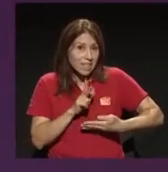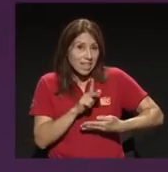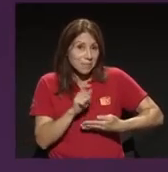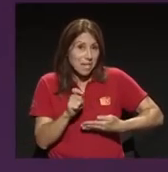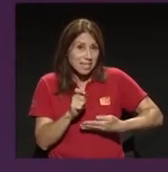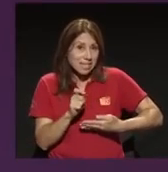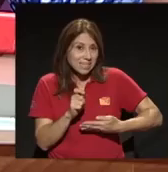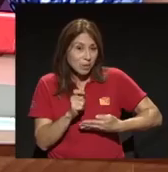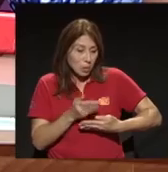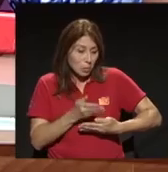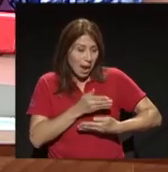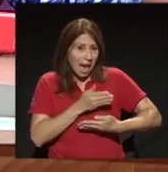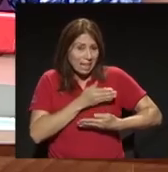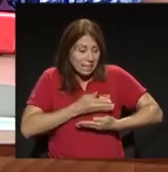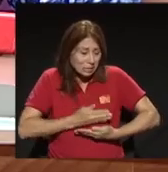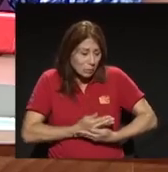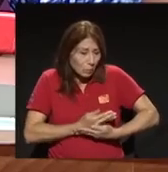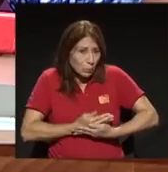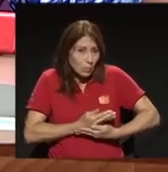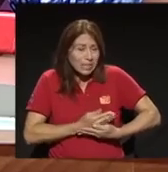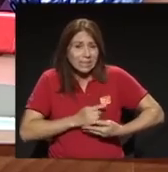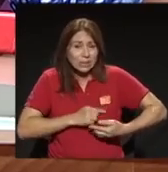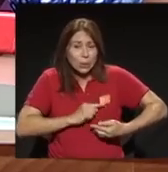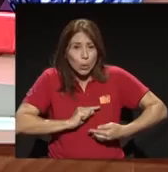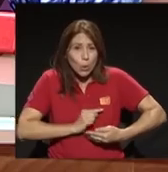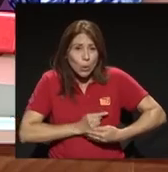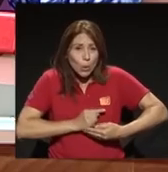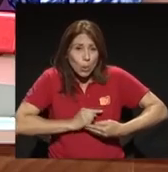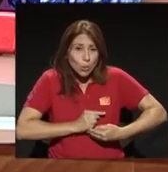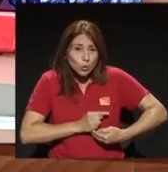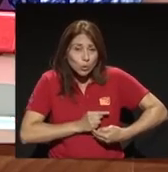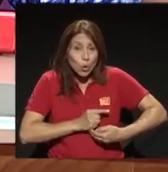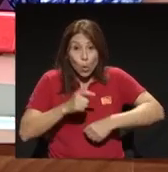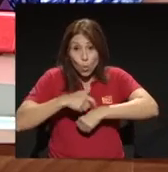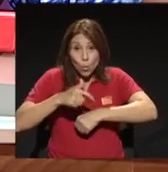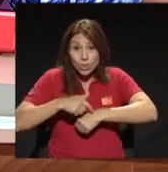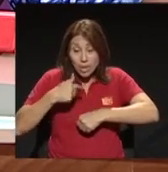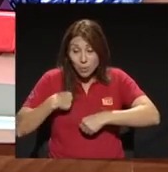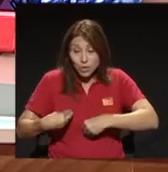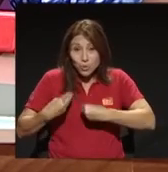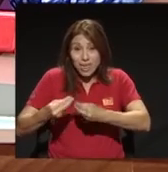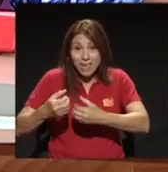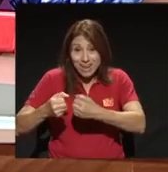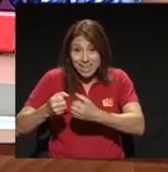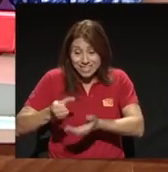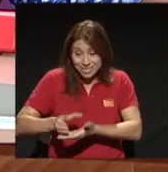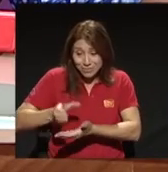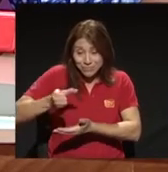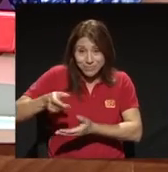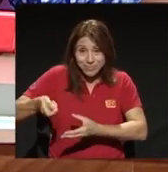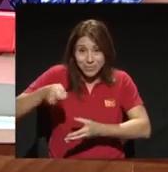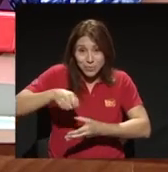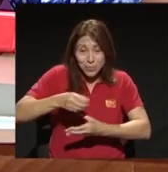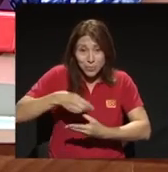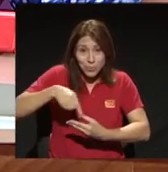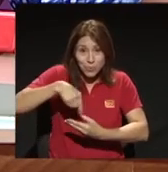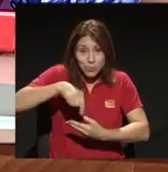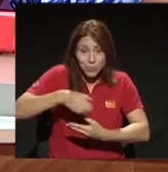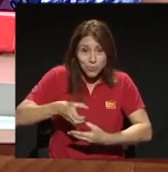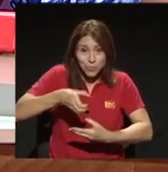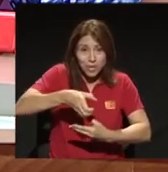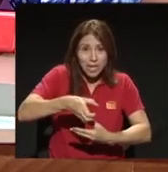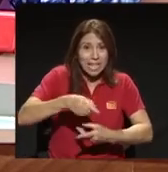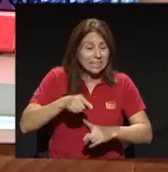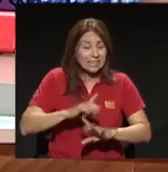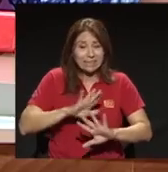doloroso o sea incluso un momento en el que se formula aplicación súper mala me veo verdad y eso que yo era una mamá